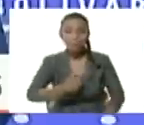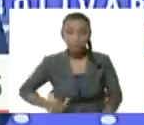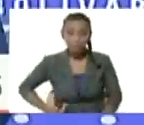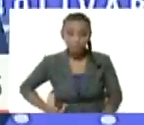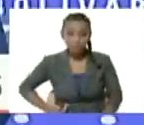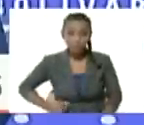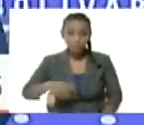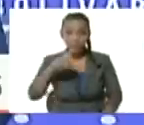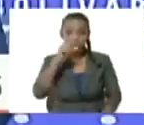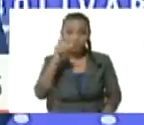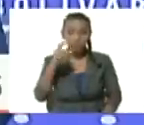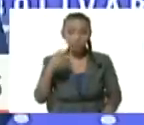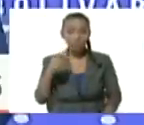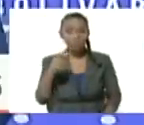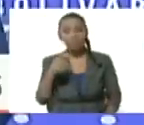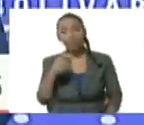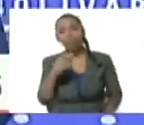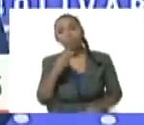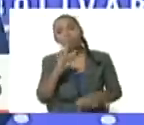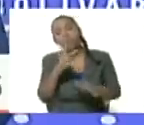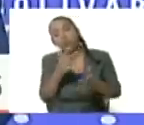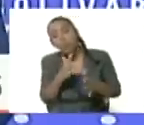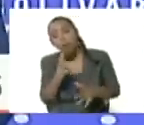menos cada 2 meses, por lo menos.